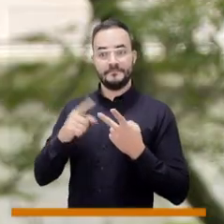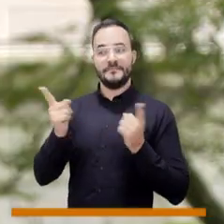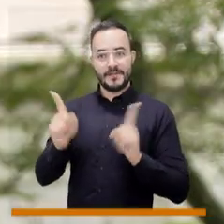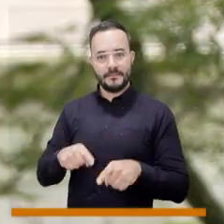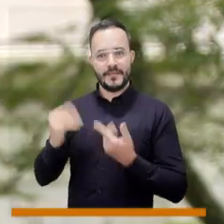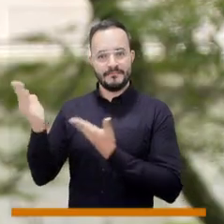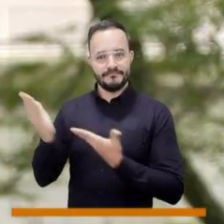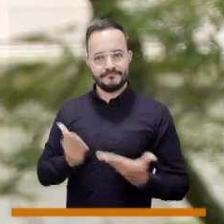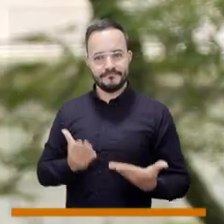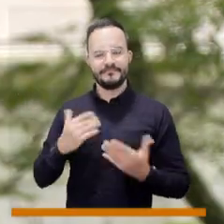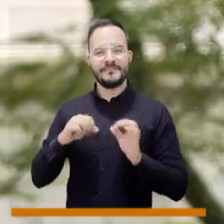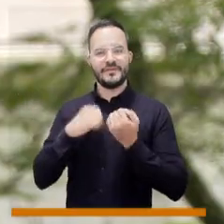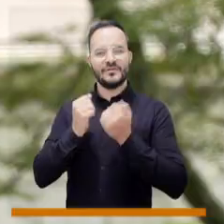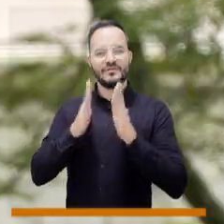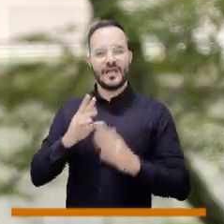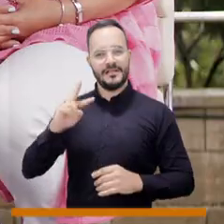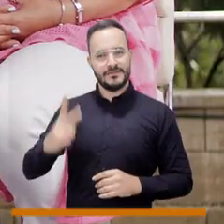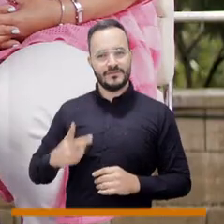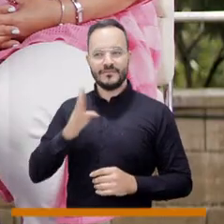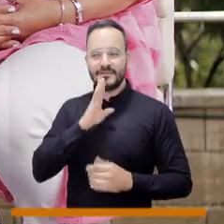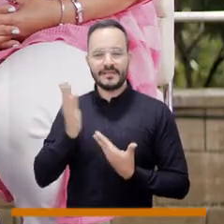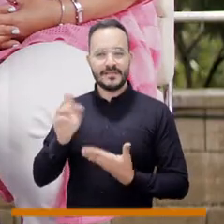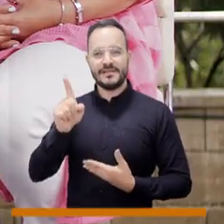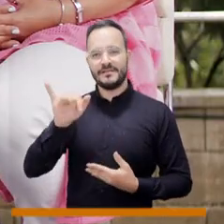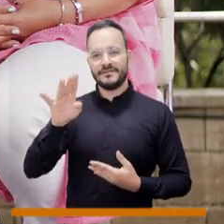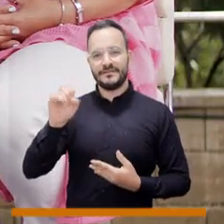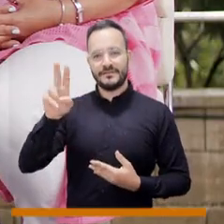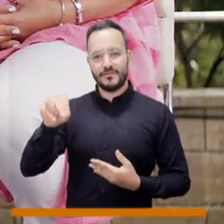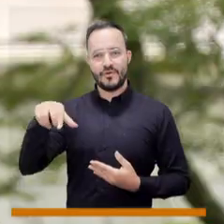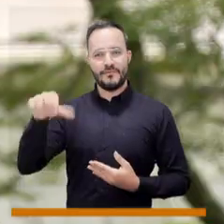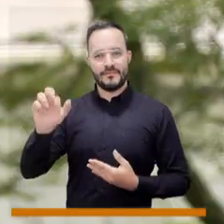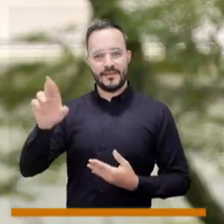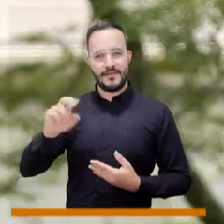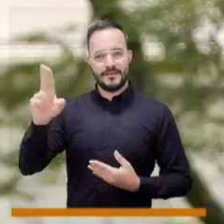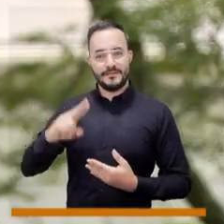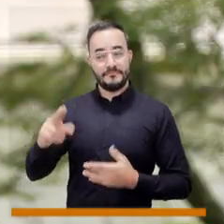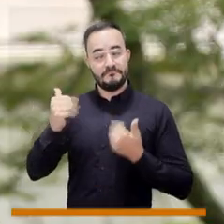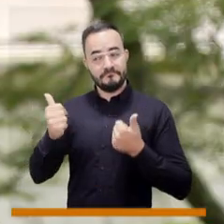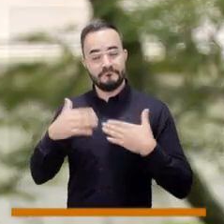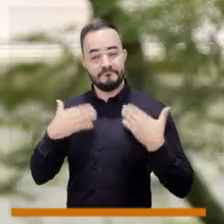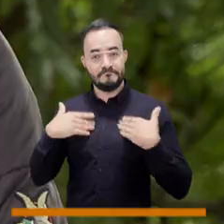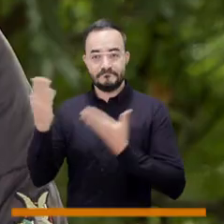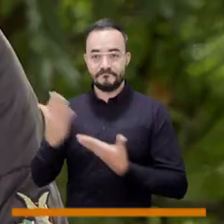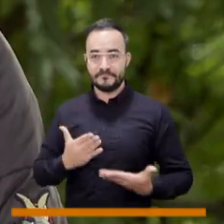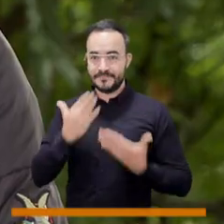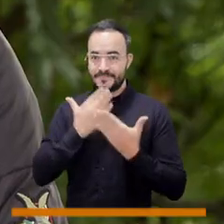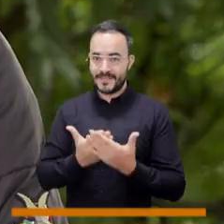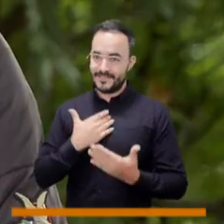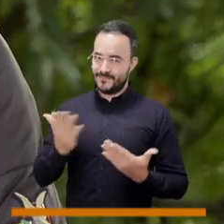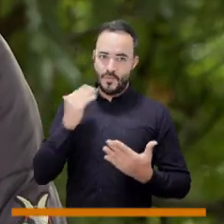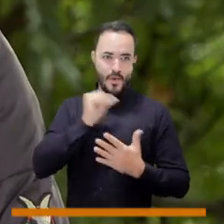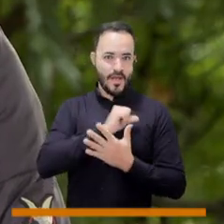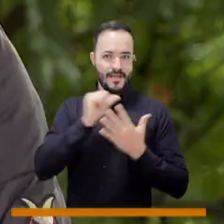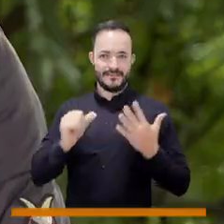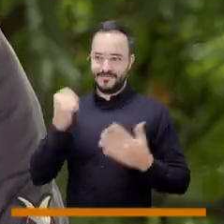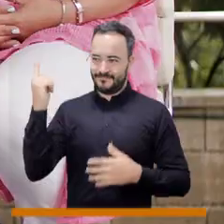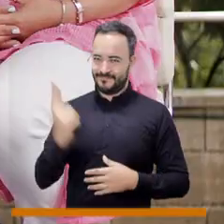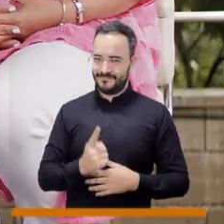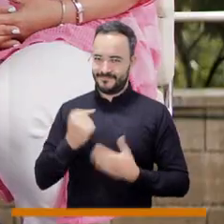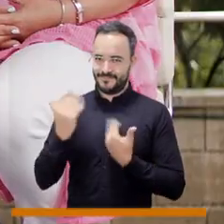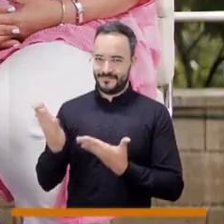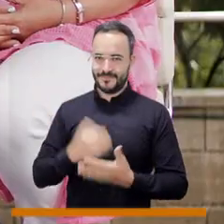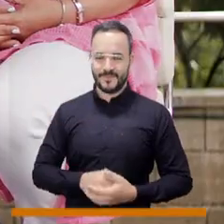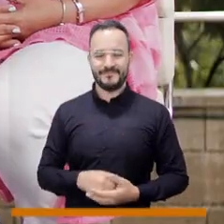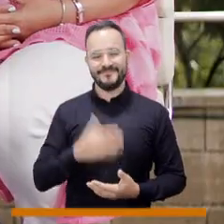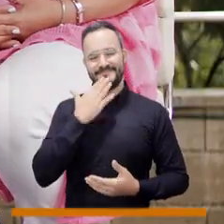bienvenida a nuestro segundo concejal, Simón Pérez Londoño. Bienvenido, gracias por estar acá, bendito entre las mujeres. Sí, no, muchas gracias, un